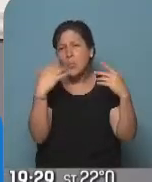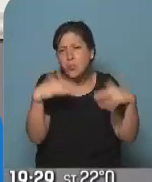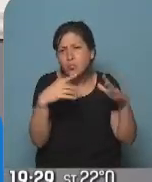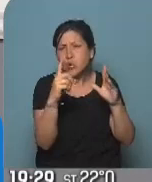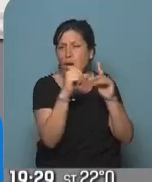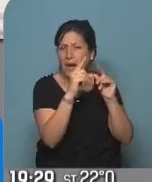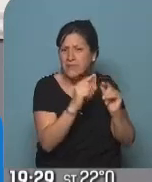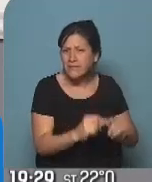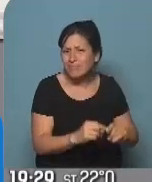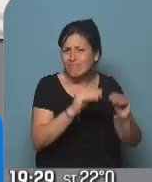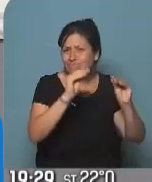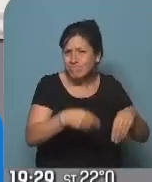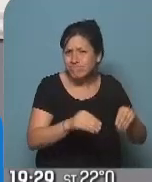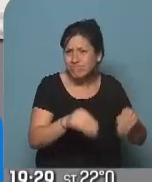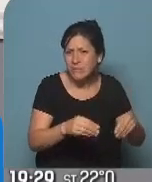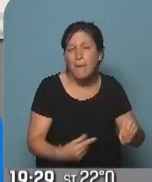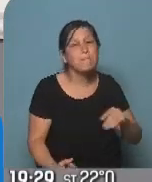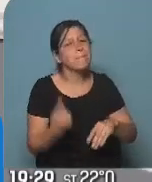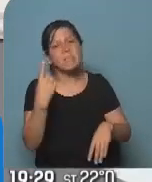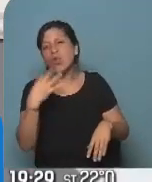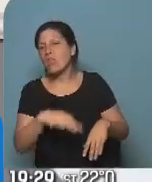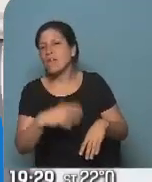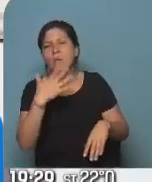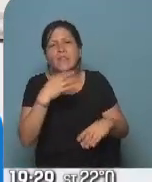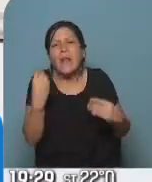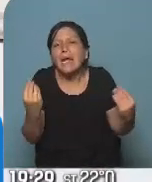yo creo que lo primero que tendremos que entender es analizar